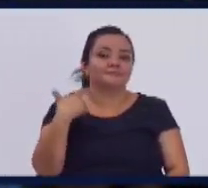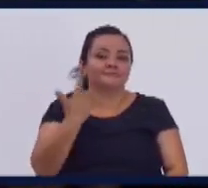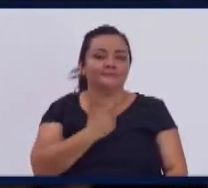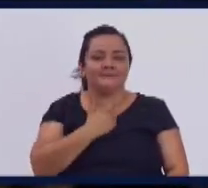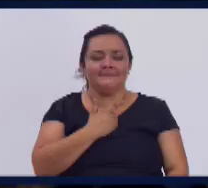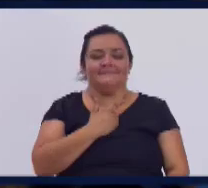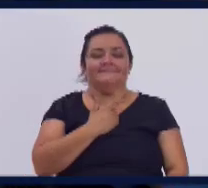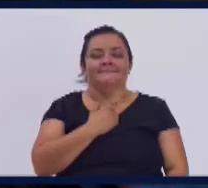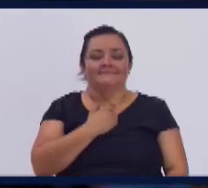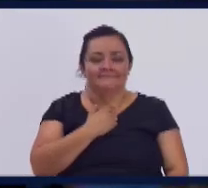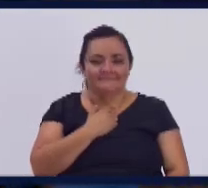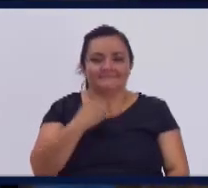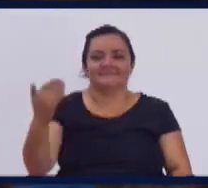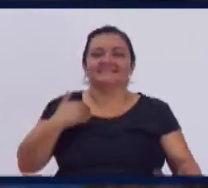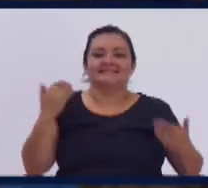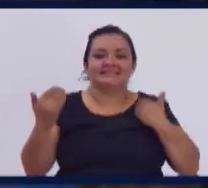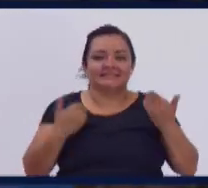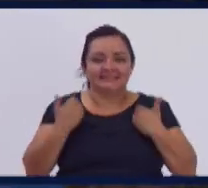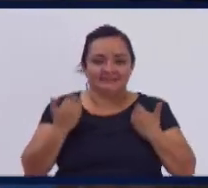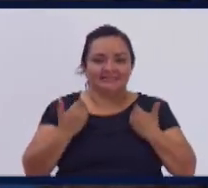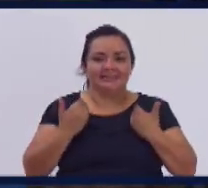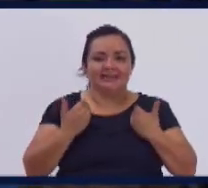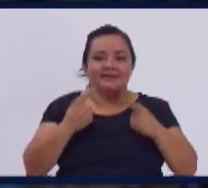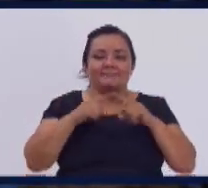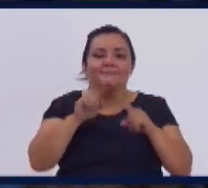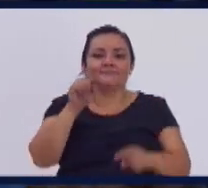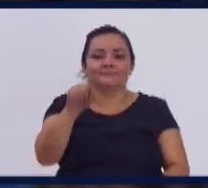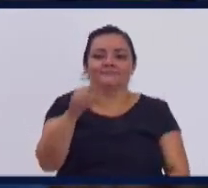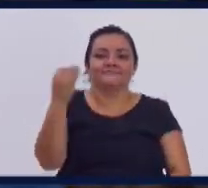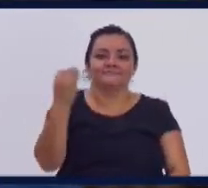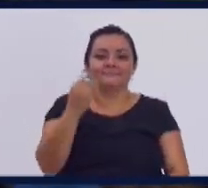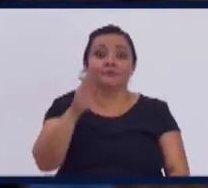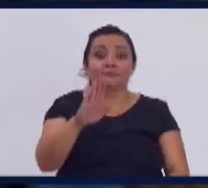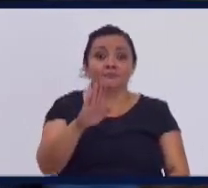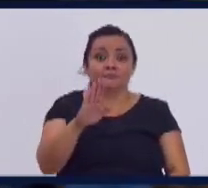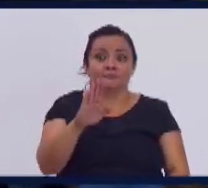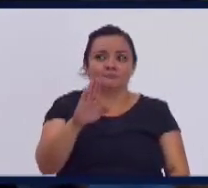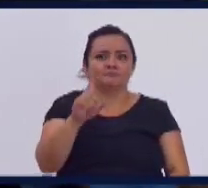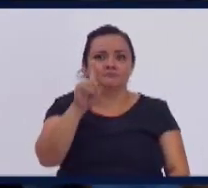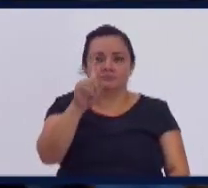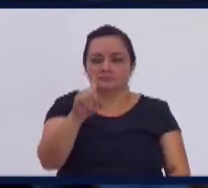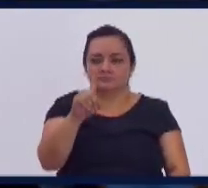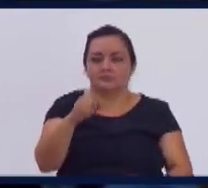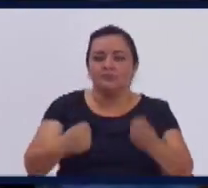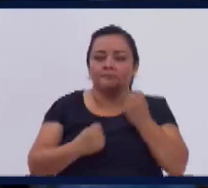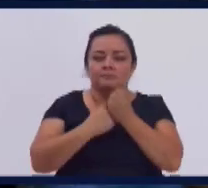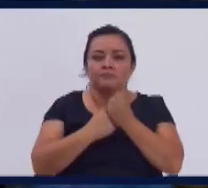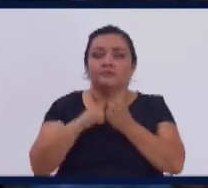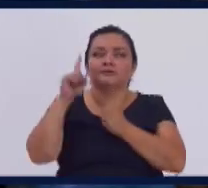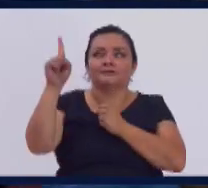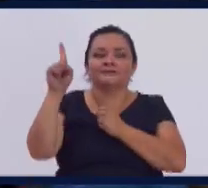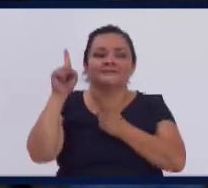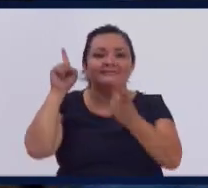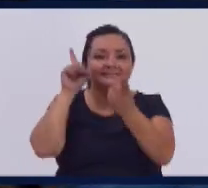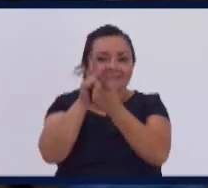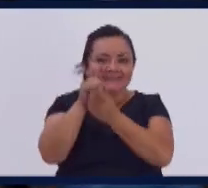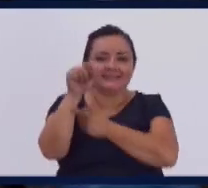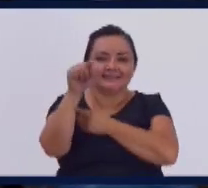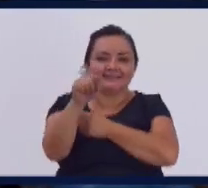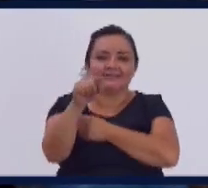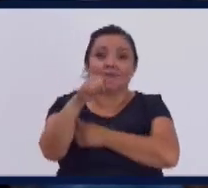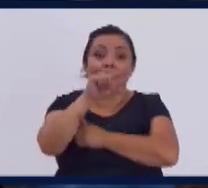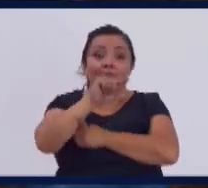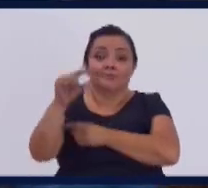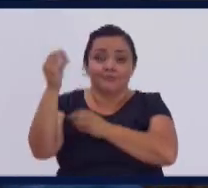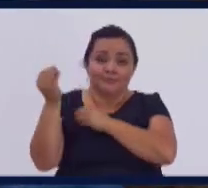de un complot que hay en tu contra, pero te estoy hablando de las cosas que tienes a tu favor. Y la primera que tienes es que Dios te conoce, que Él te ha dado